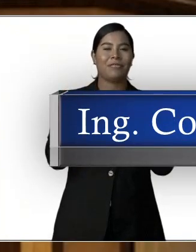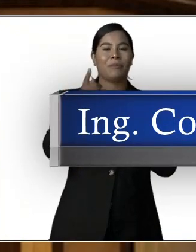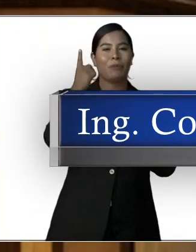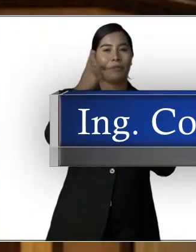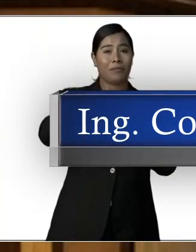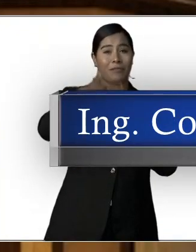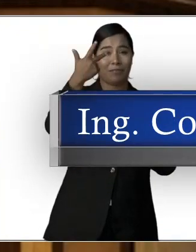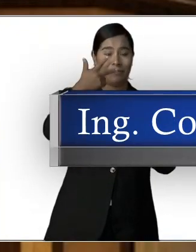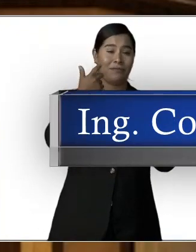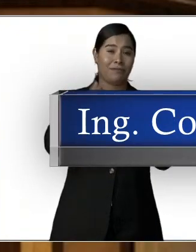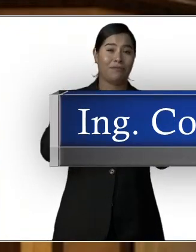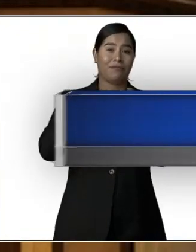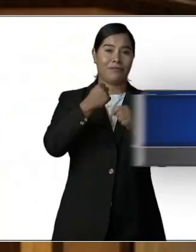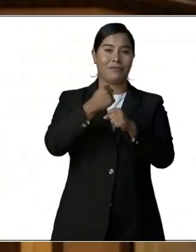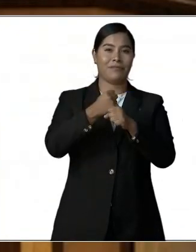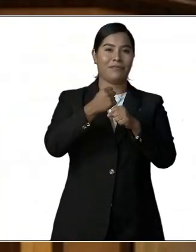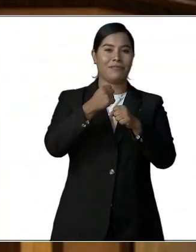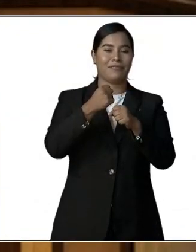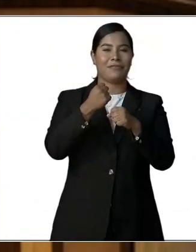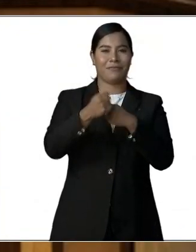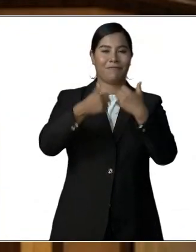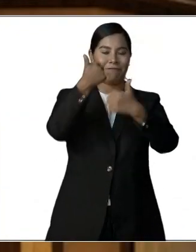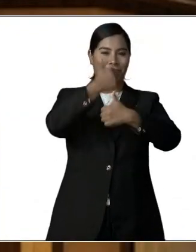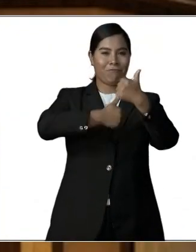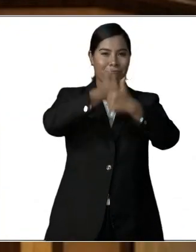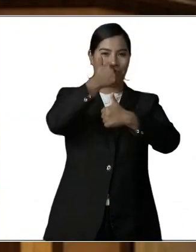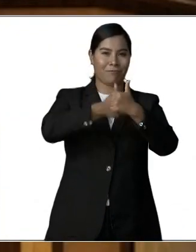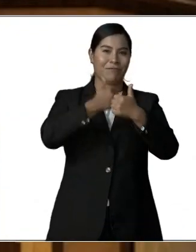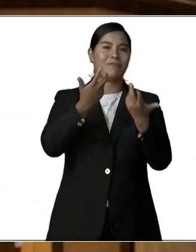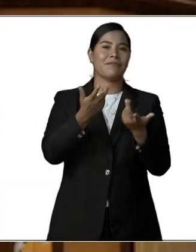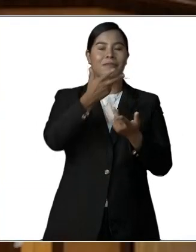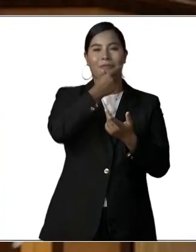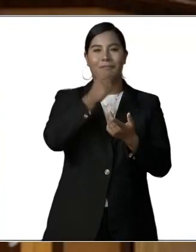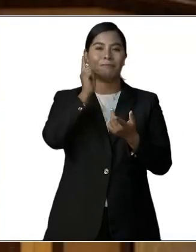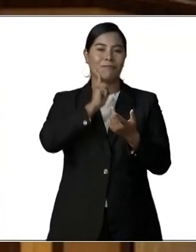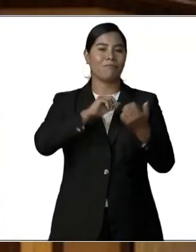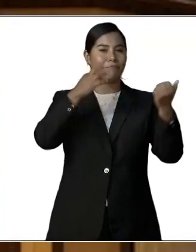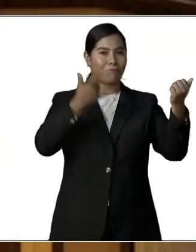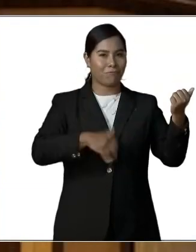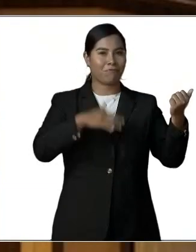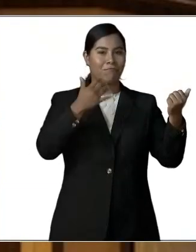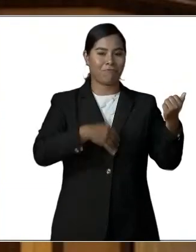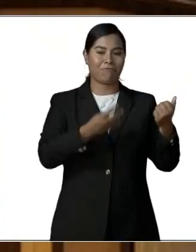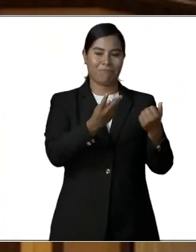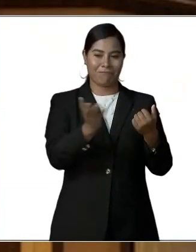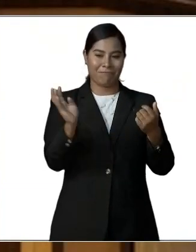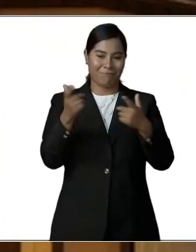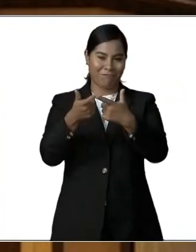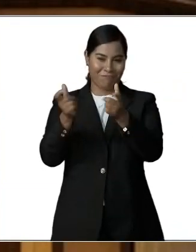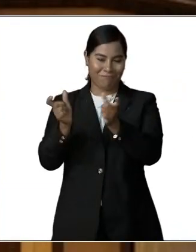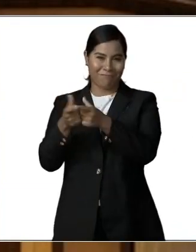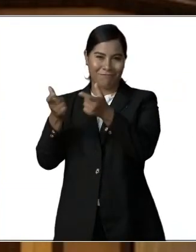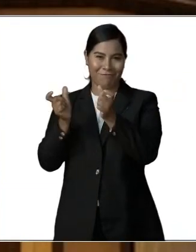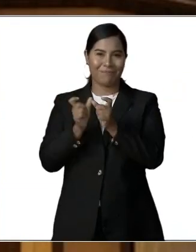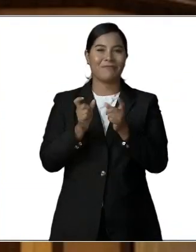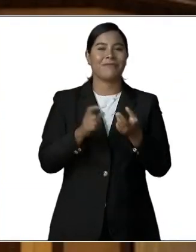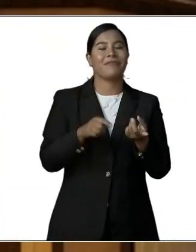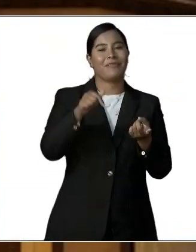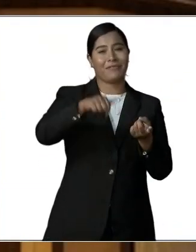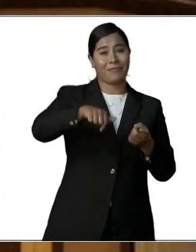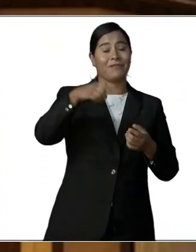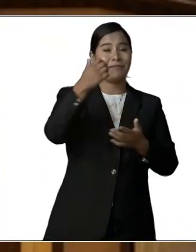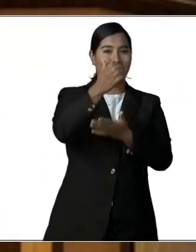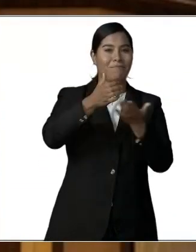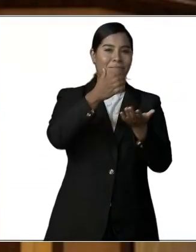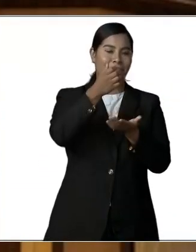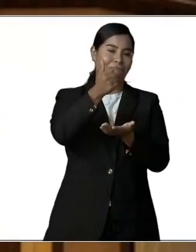13º Concurso Nacional de Rondallas Durango 2018 a llevarse a cabo aquí en la ciudad de Durango,